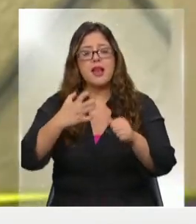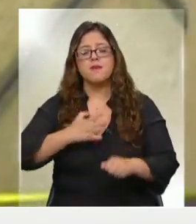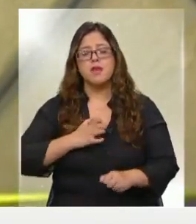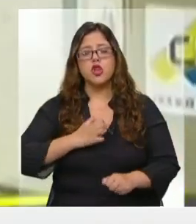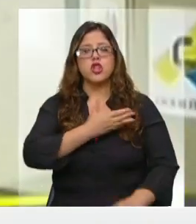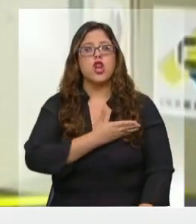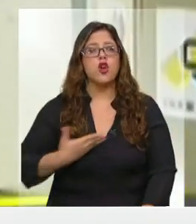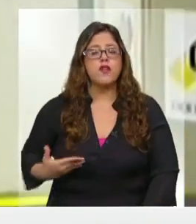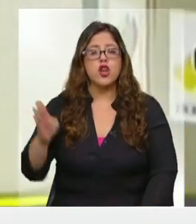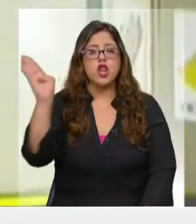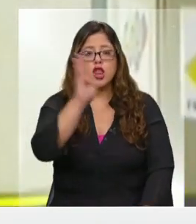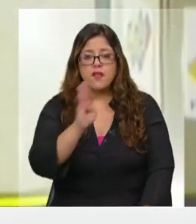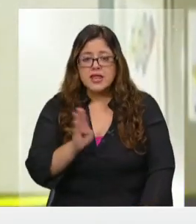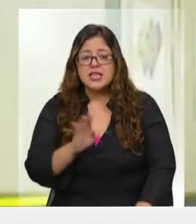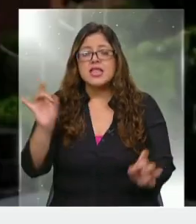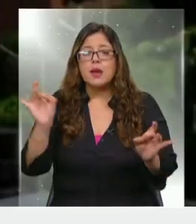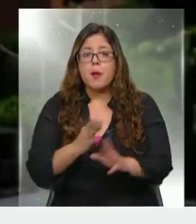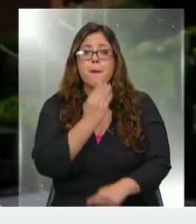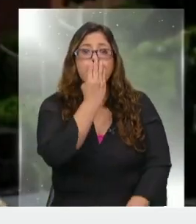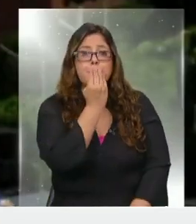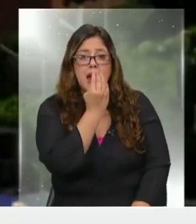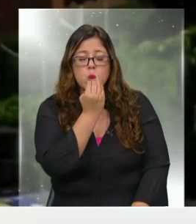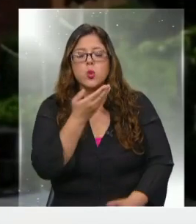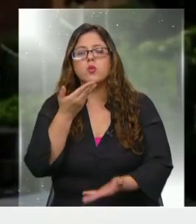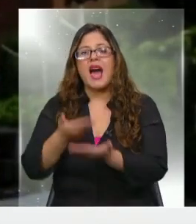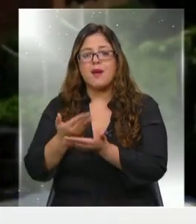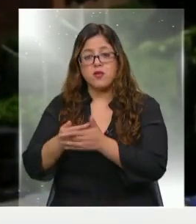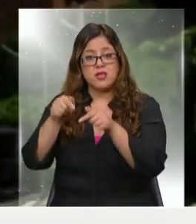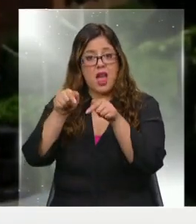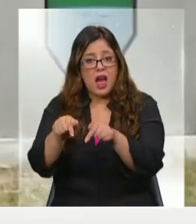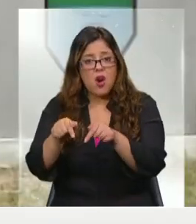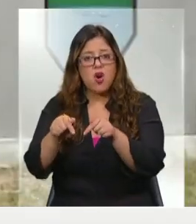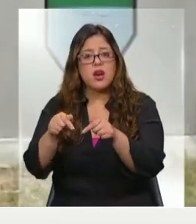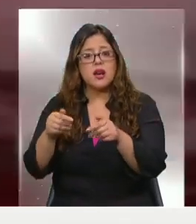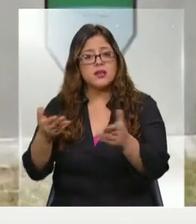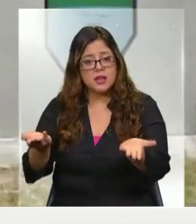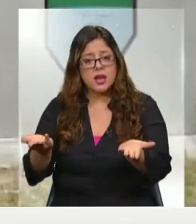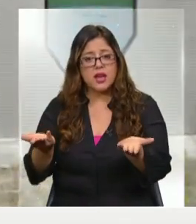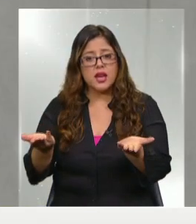del gobierno de Brasil a que Nicolás Maduro aproveche esta instancia para